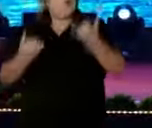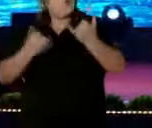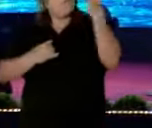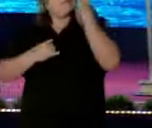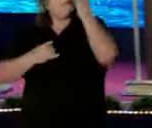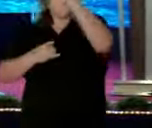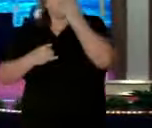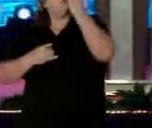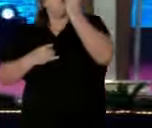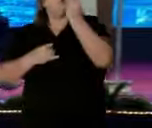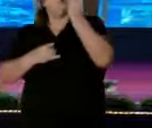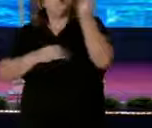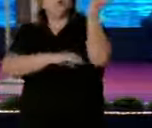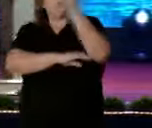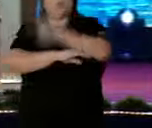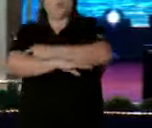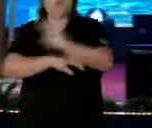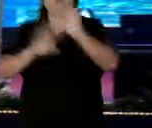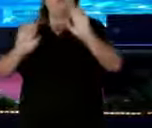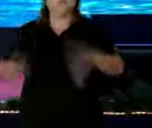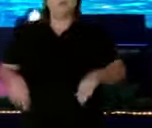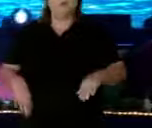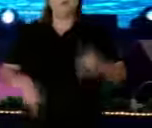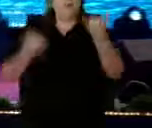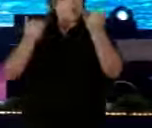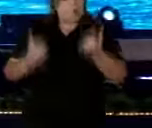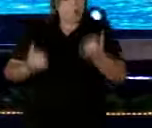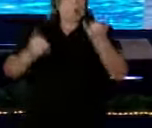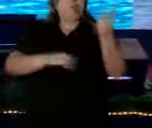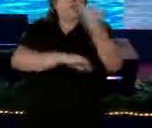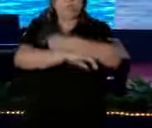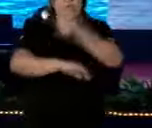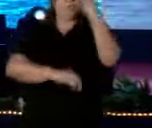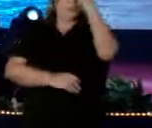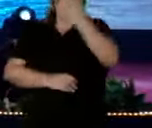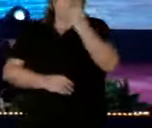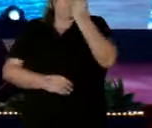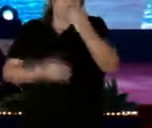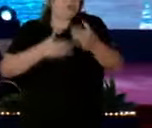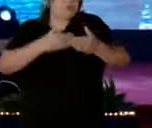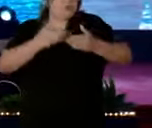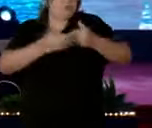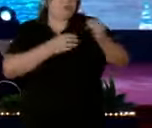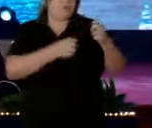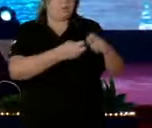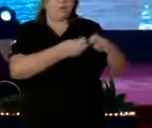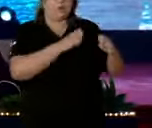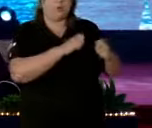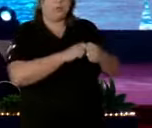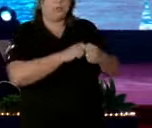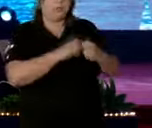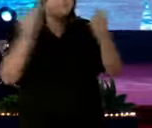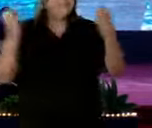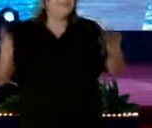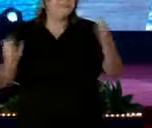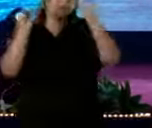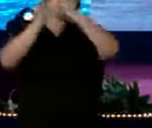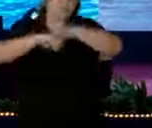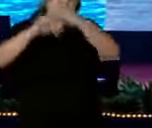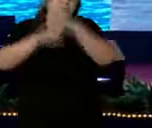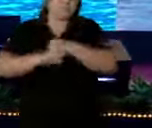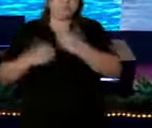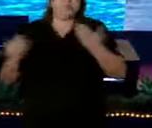dado. Porque quizá usted no ha dicho que es un día precioso. A pesar de los problemas, a pesar de las luchas, a pesar